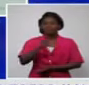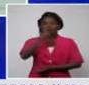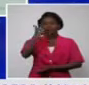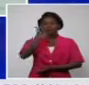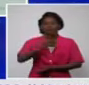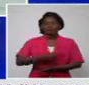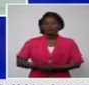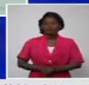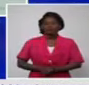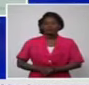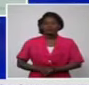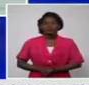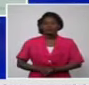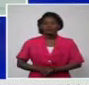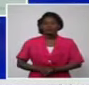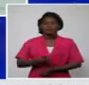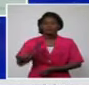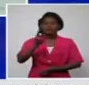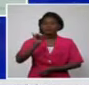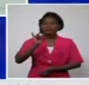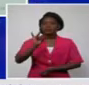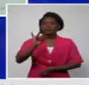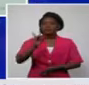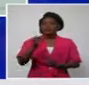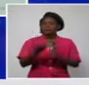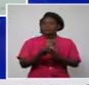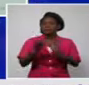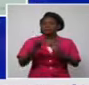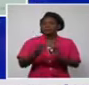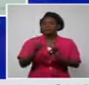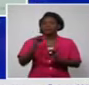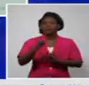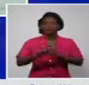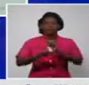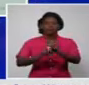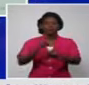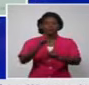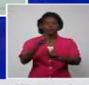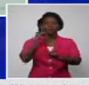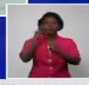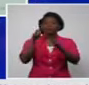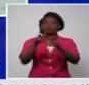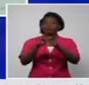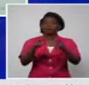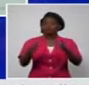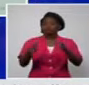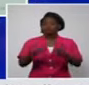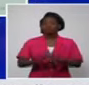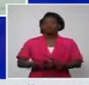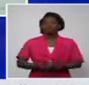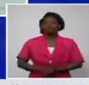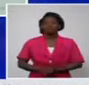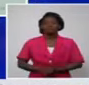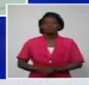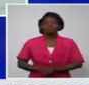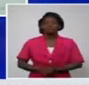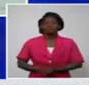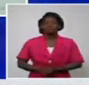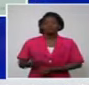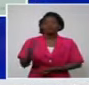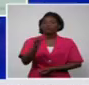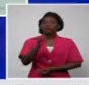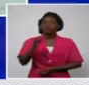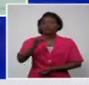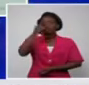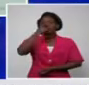27 casos confirmados, ha ido incrementando en 6 de sus 10 municipios. El municipio Ciego de Ávila